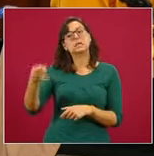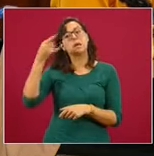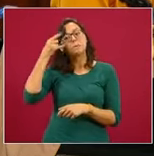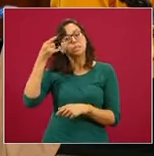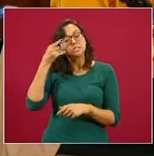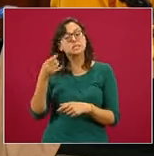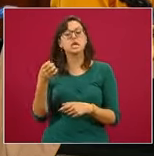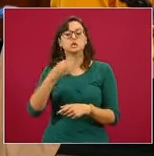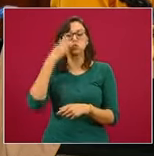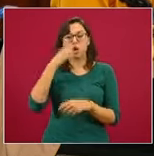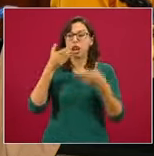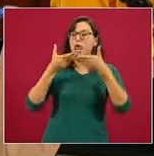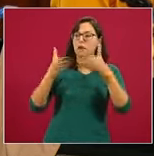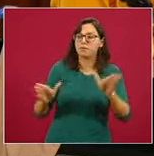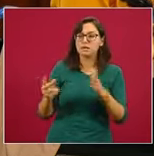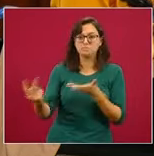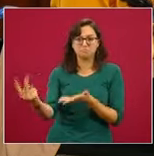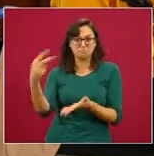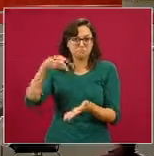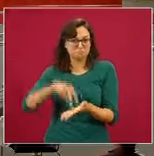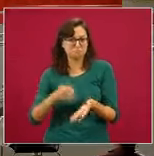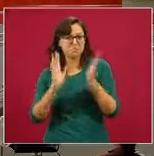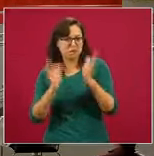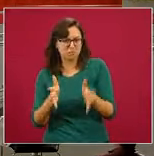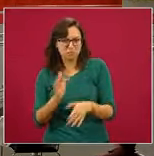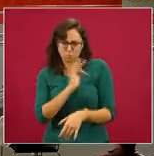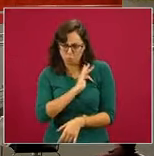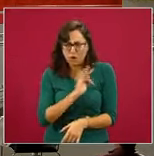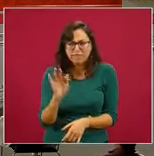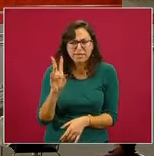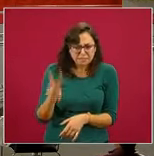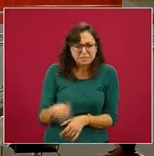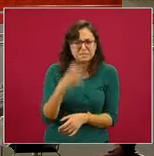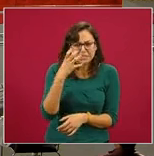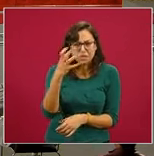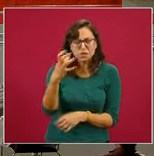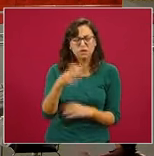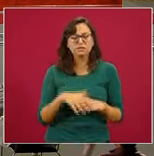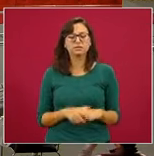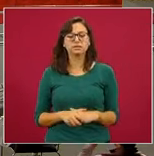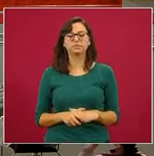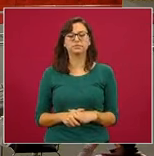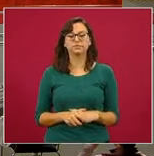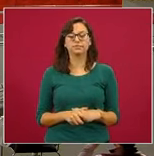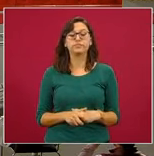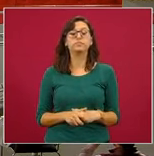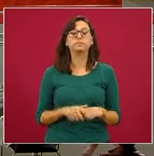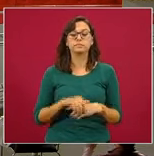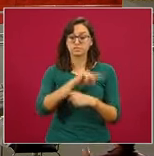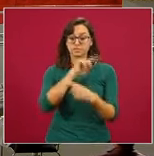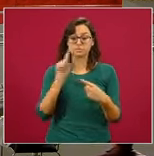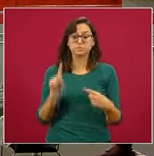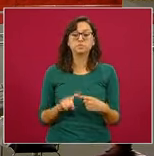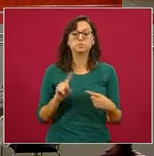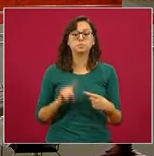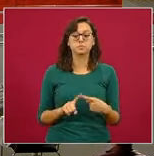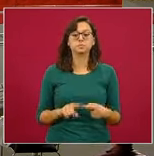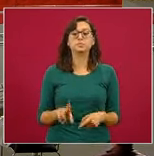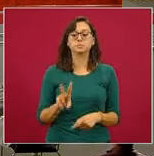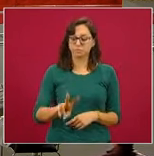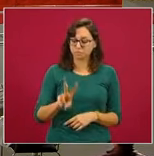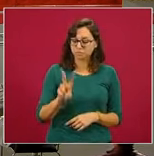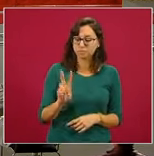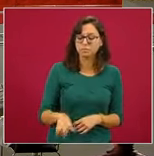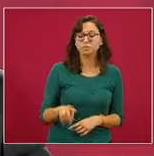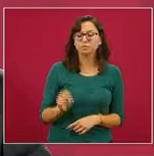ya presencialmente. ¿Podría ser esto posible? Muchas gracias. Sobre lo primero, efectivamente, tenemos el privilegio de